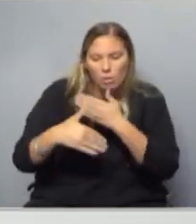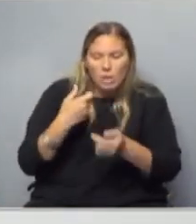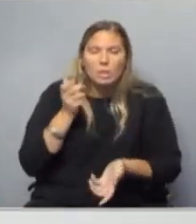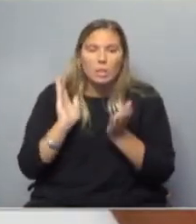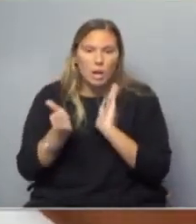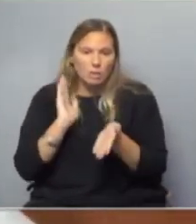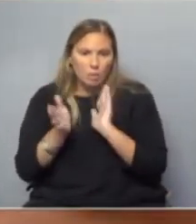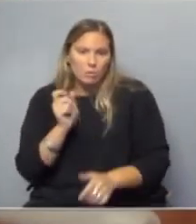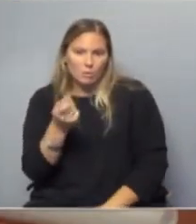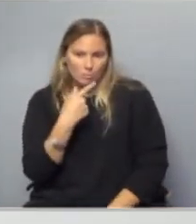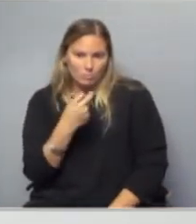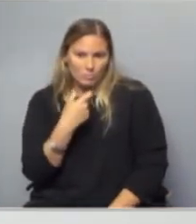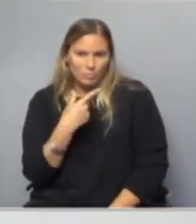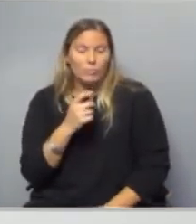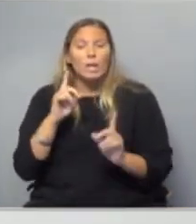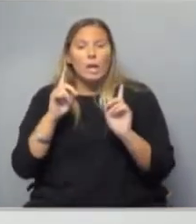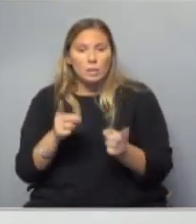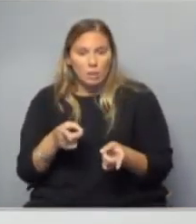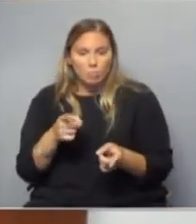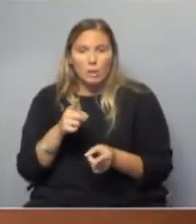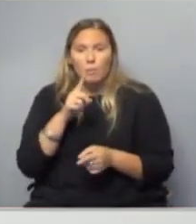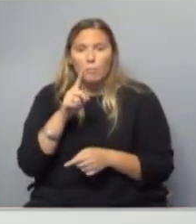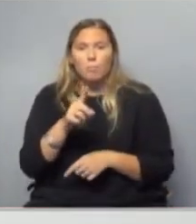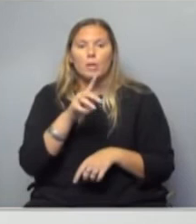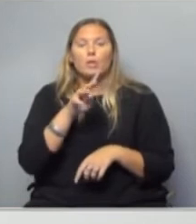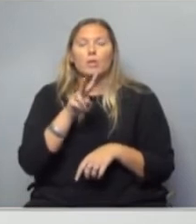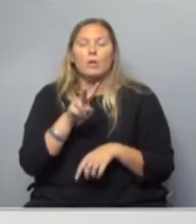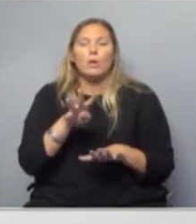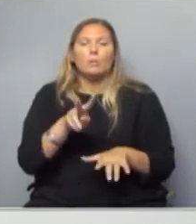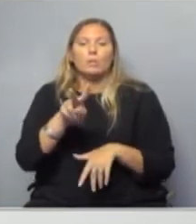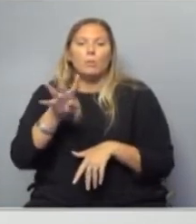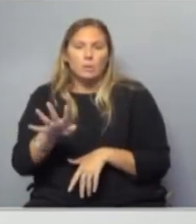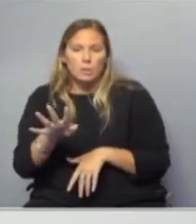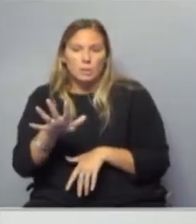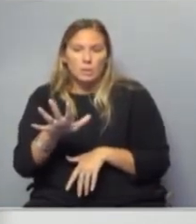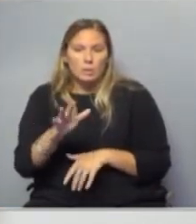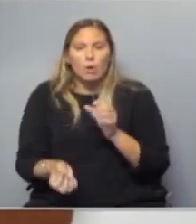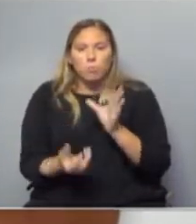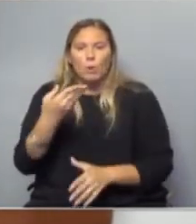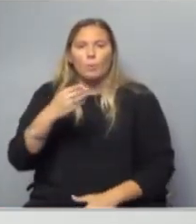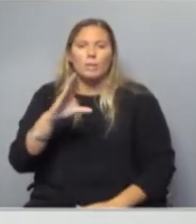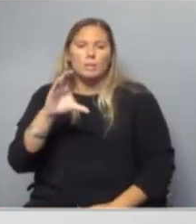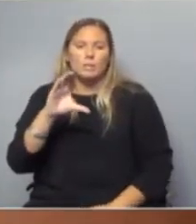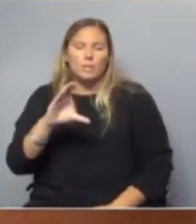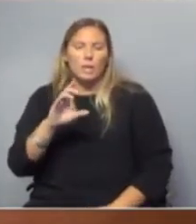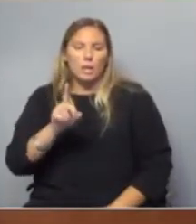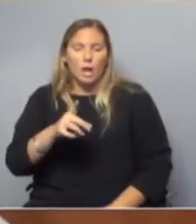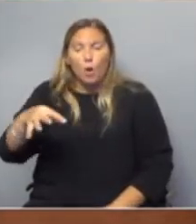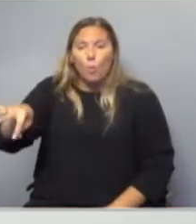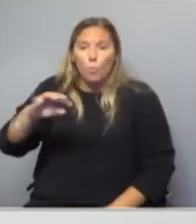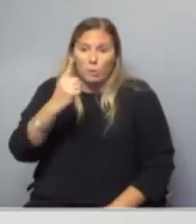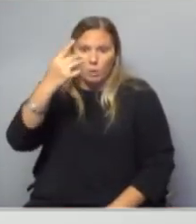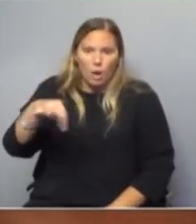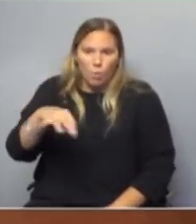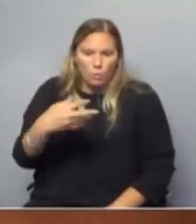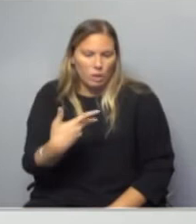tratamientos antibióticos. También llevó en 1925 a la creación de la vacuna BCG, la primera y única que